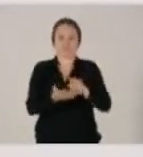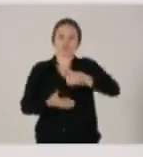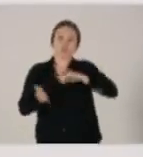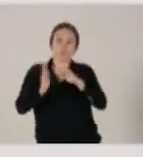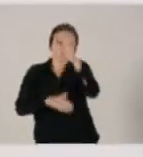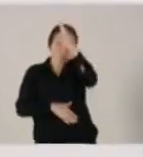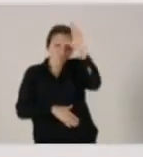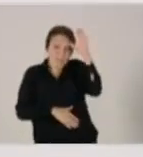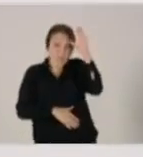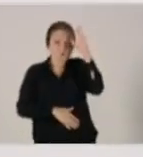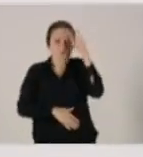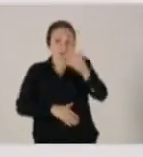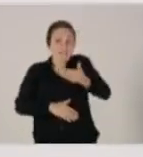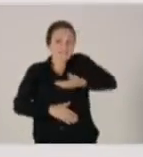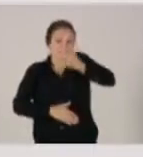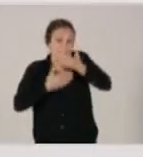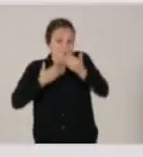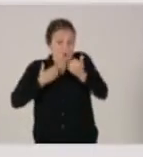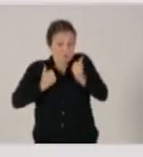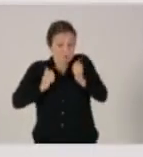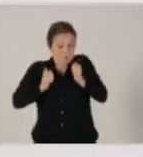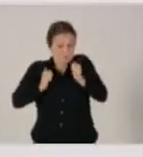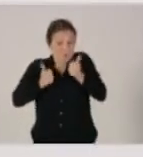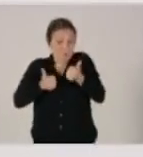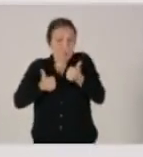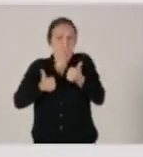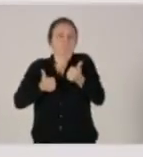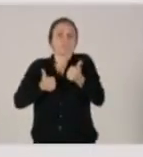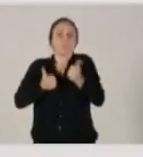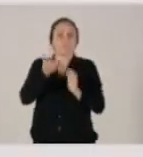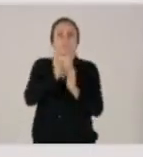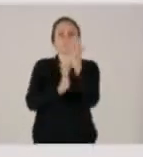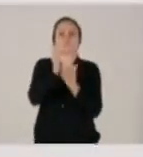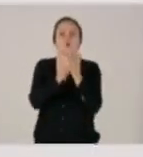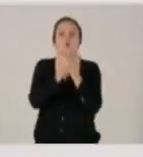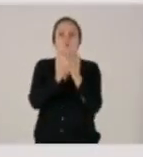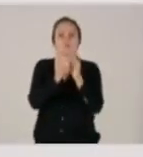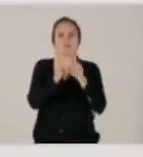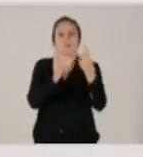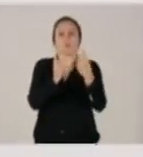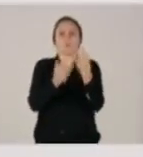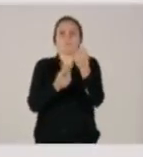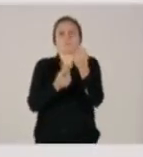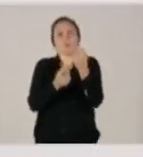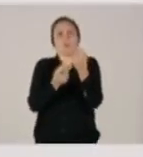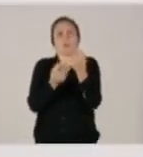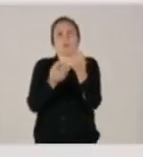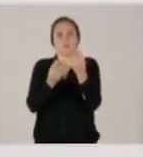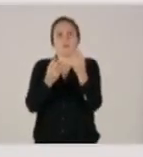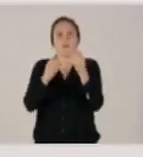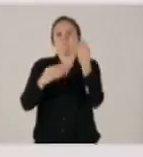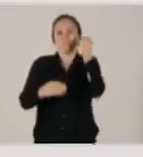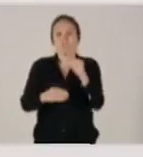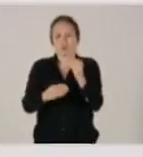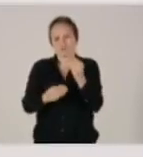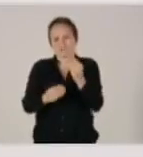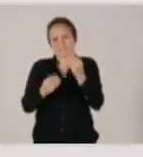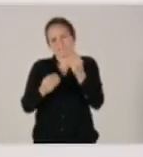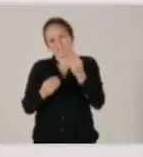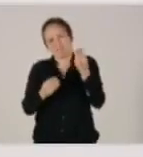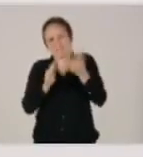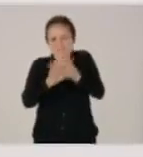alisica y los incendios se van enfriando relativamente rápido sobre todo en las laderas Norte más bajas pero